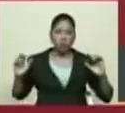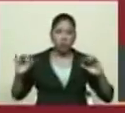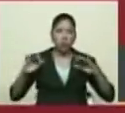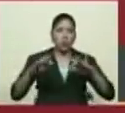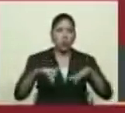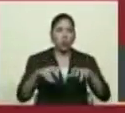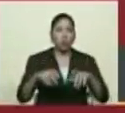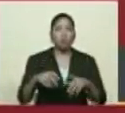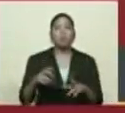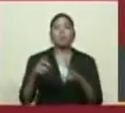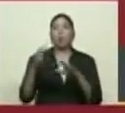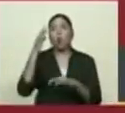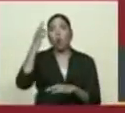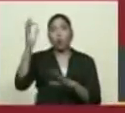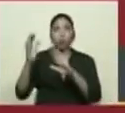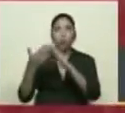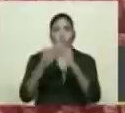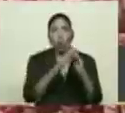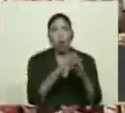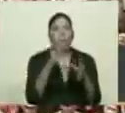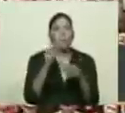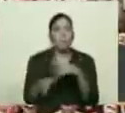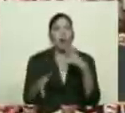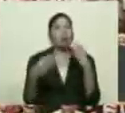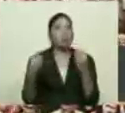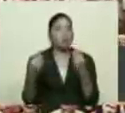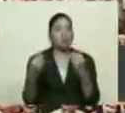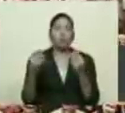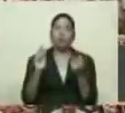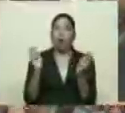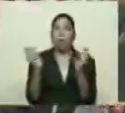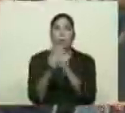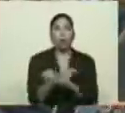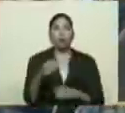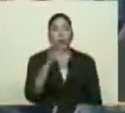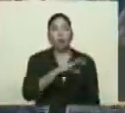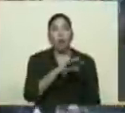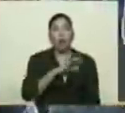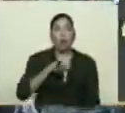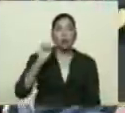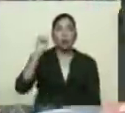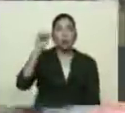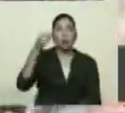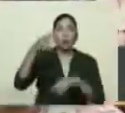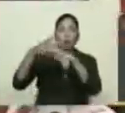socialista de los CLAP y de las comunas del país. Socialismo en lo territorial.